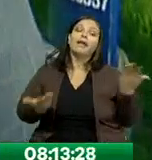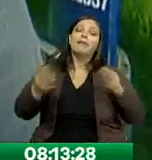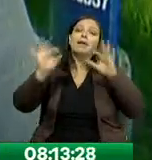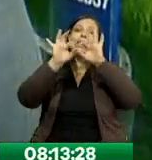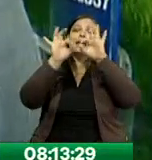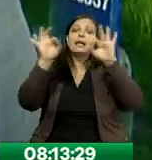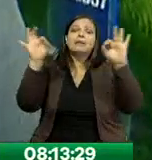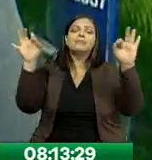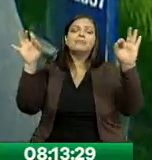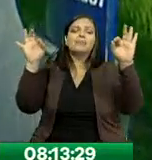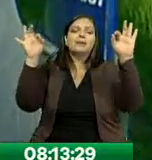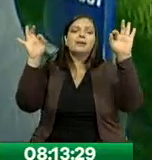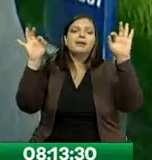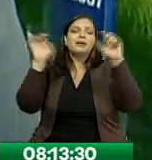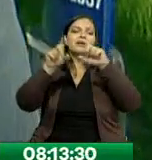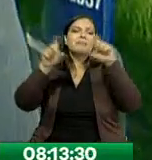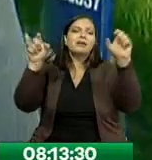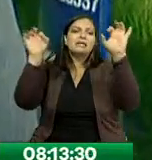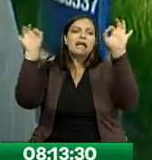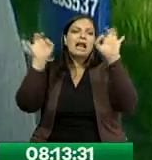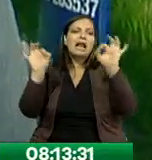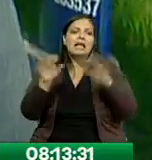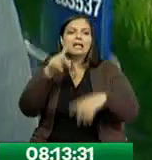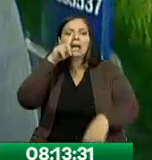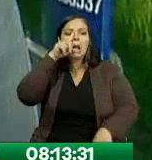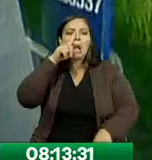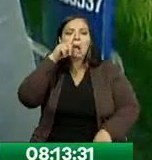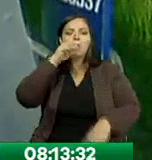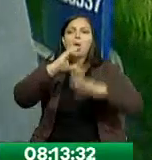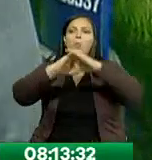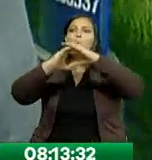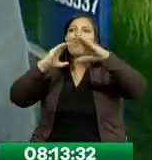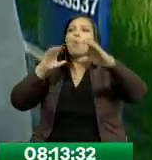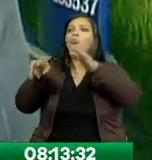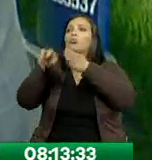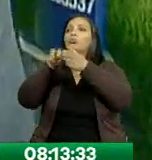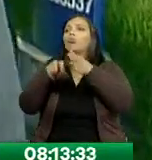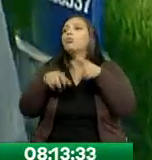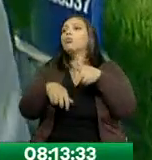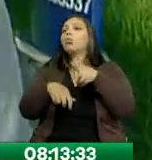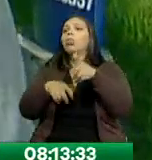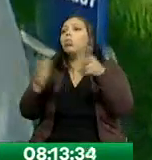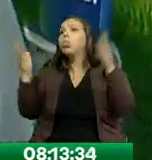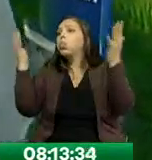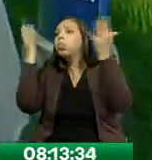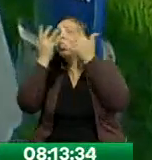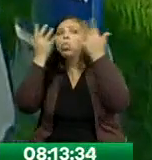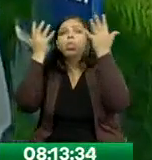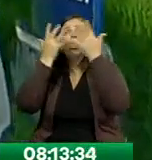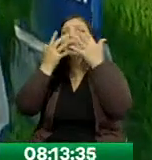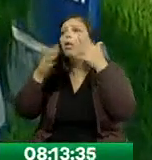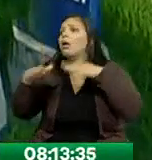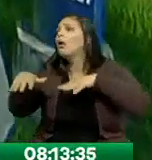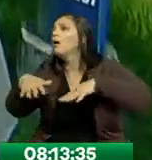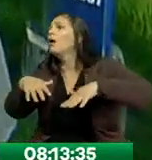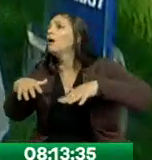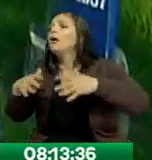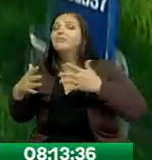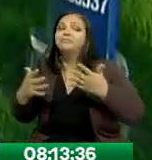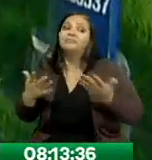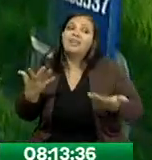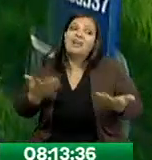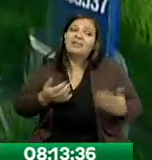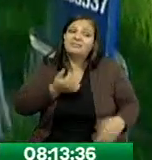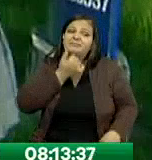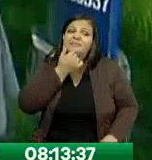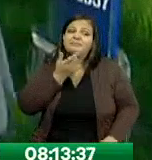de pronto eso? Se fue a Novol. Se fue a Novol, sí, ¿no? Esa es la... A ver, alguien que haya visto la inspección del señor, ¿cómo se llama usted? Hipólito Alarcón. Don Hipólito. A ver,